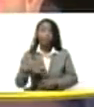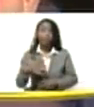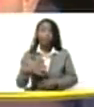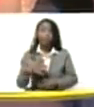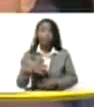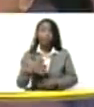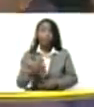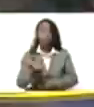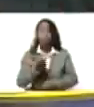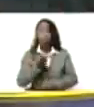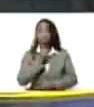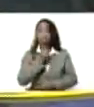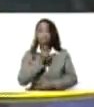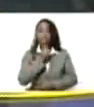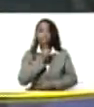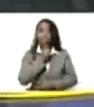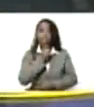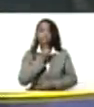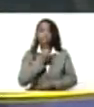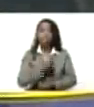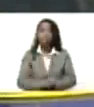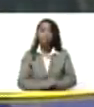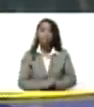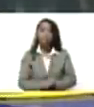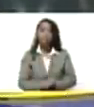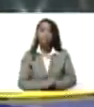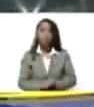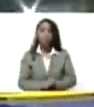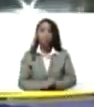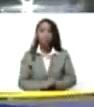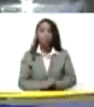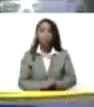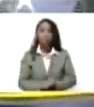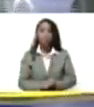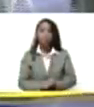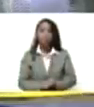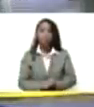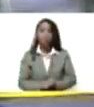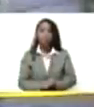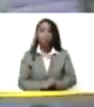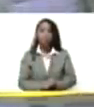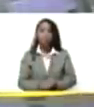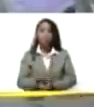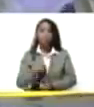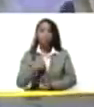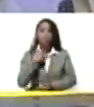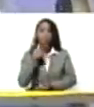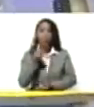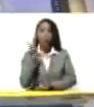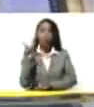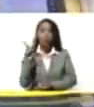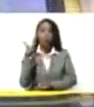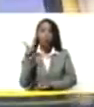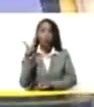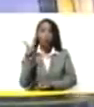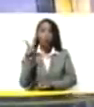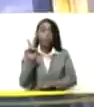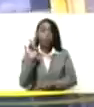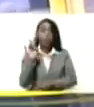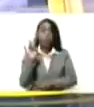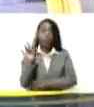ir a una nueva etapa de florecimiento de diversificación y de crecimiento sostenido